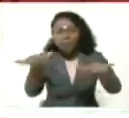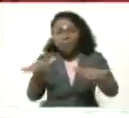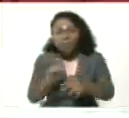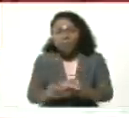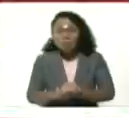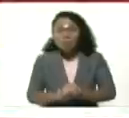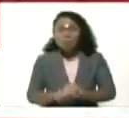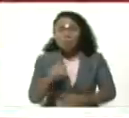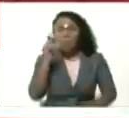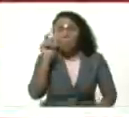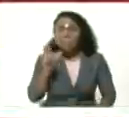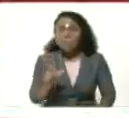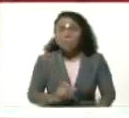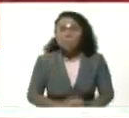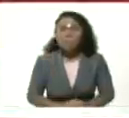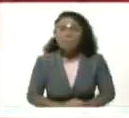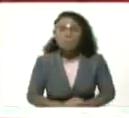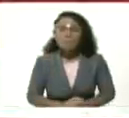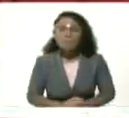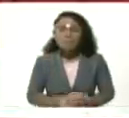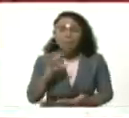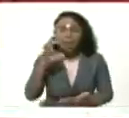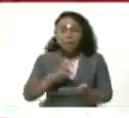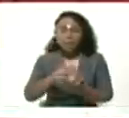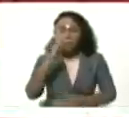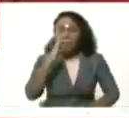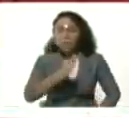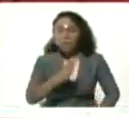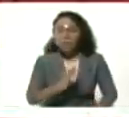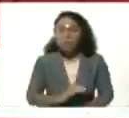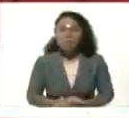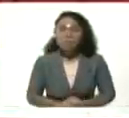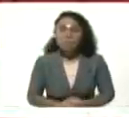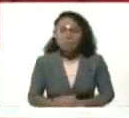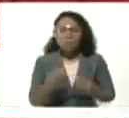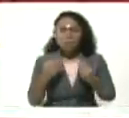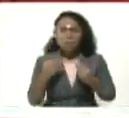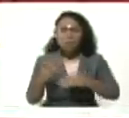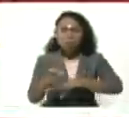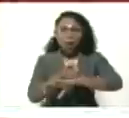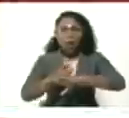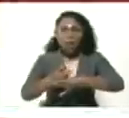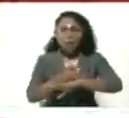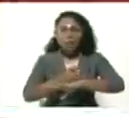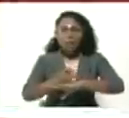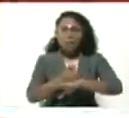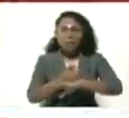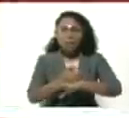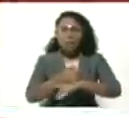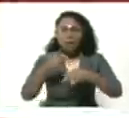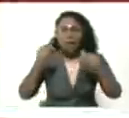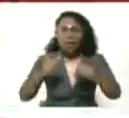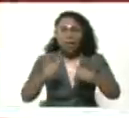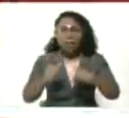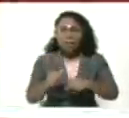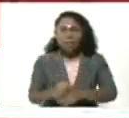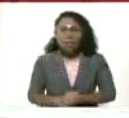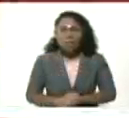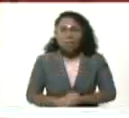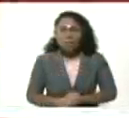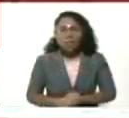Leal. Estado Barinas, para la gobernación, compatriota Argenis